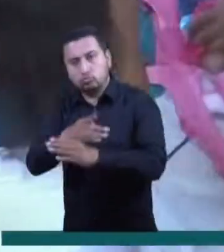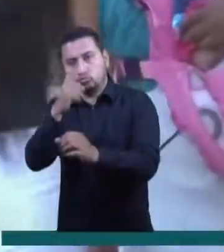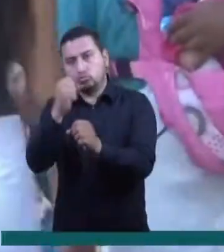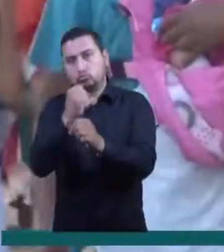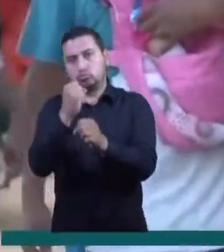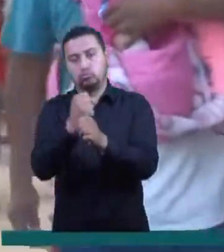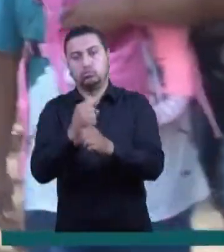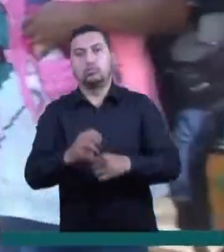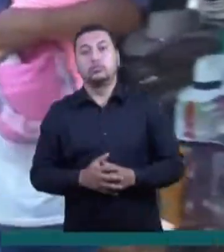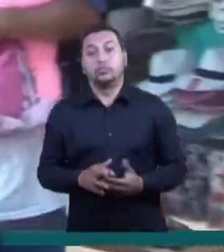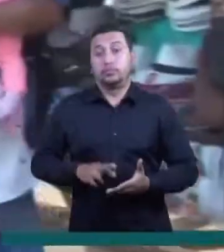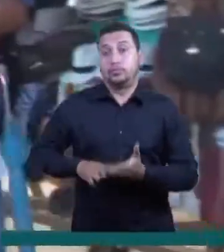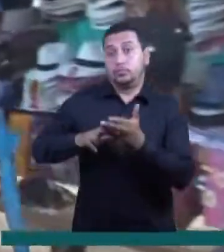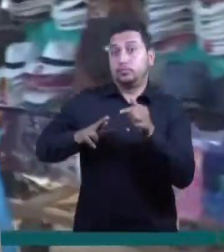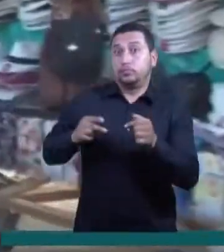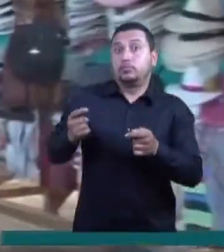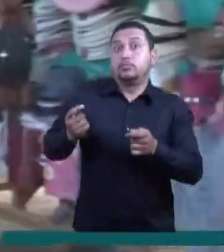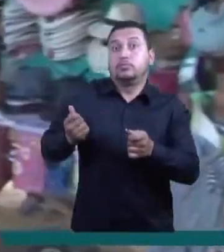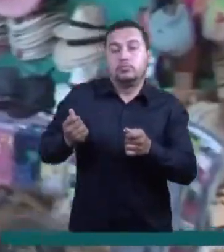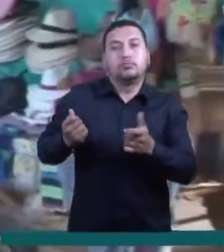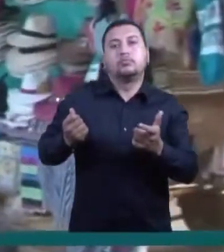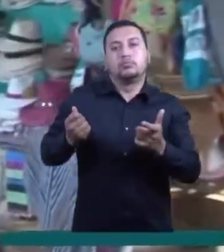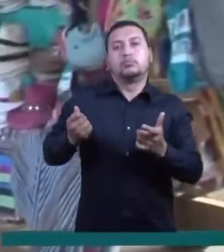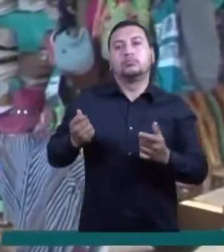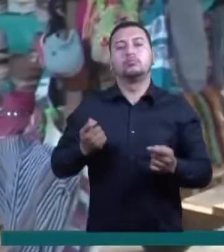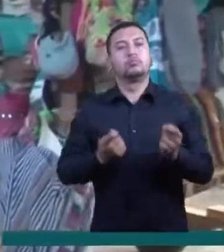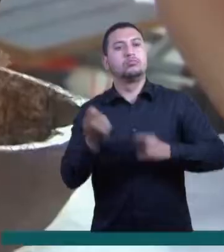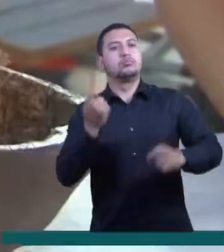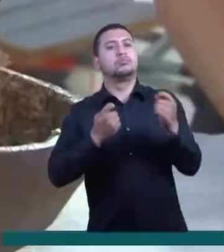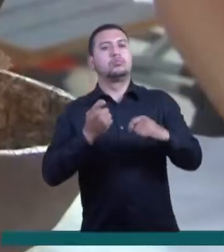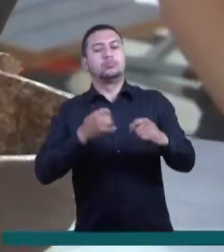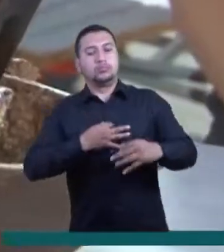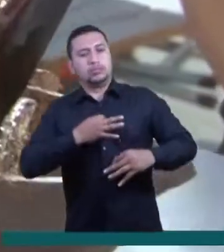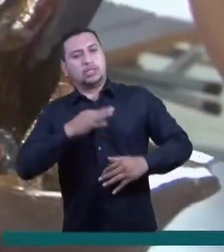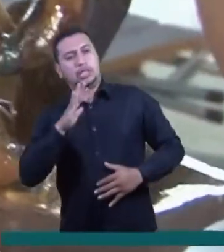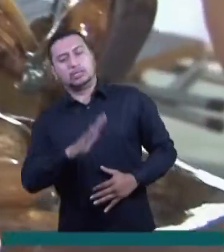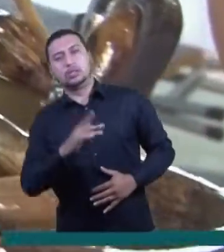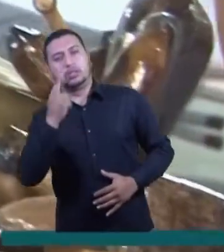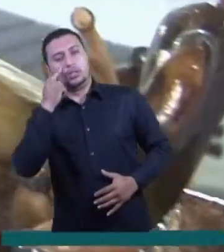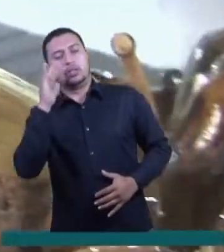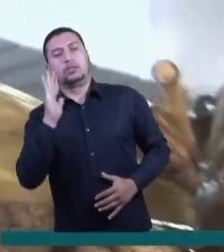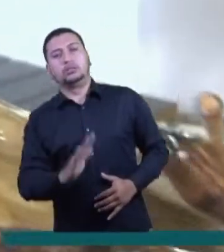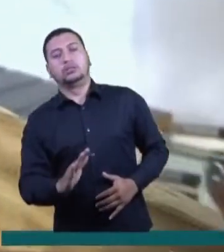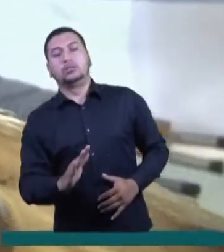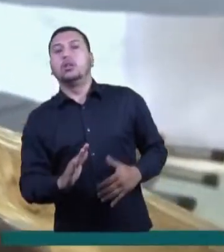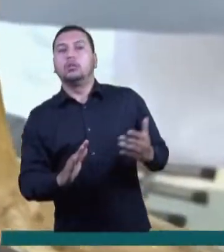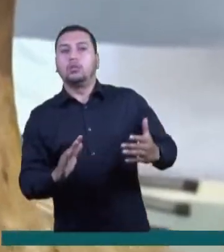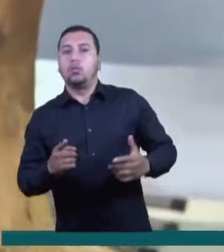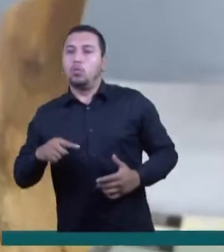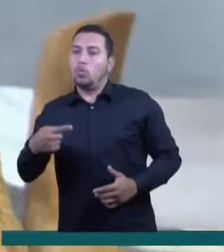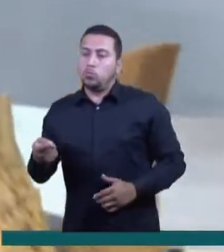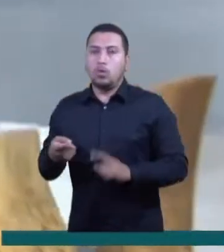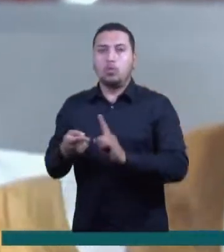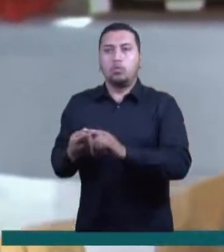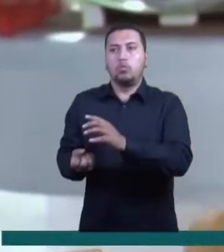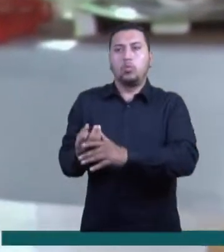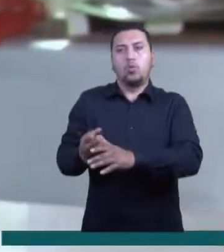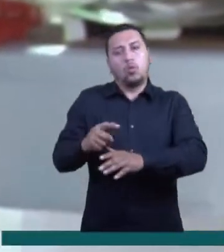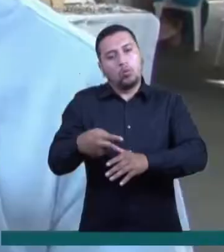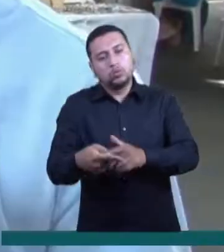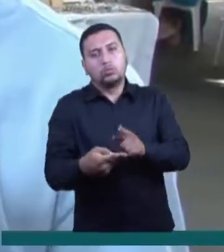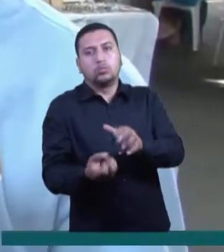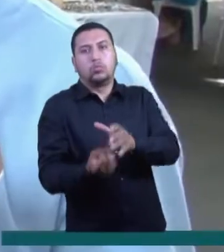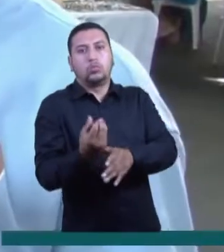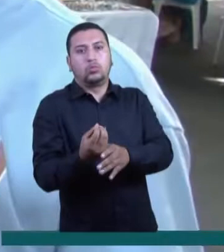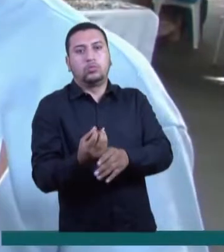Precisamente en esa recuperación económica, además de los vendedores de prendas típicas, también se le dio importancia a los productos característicos de la